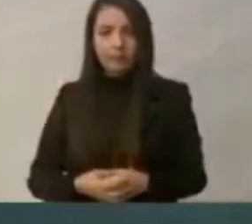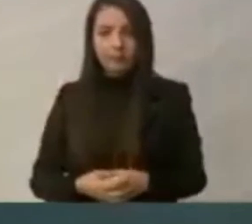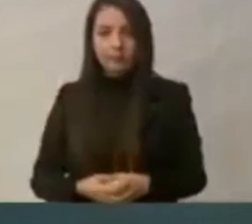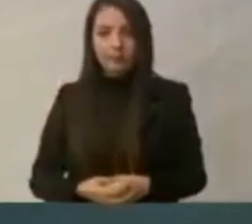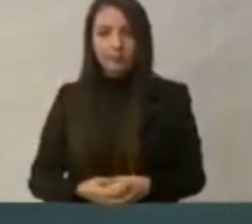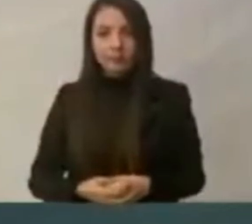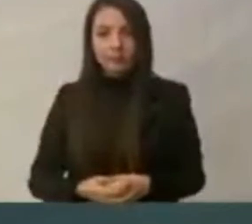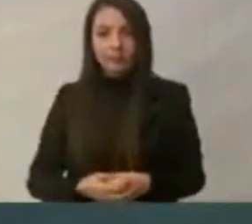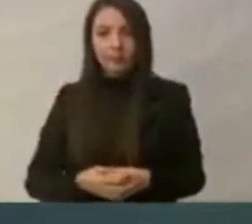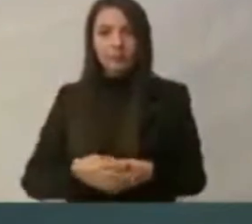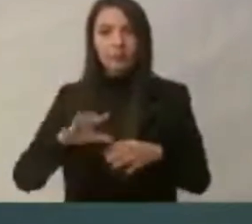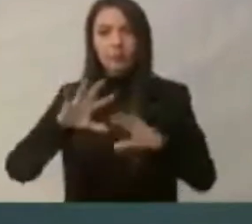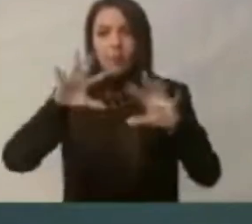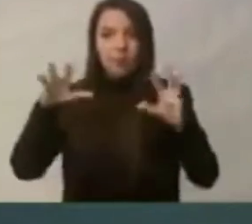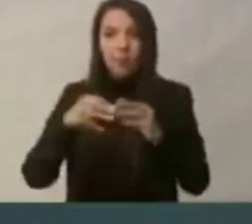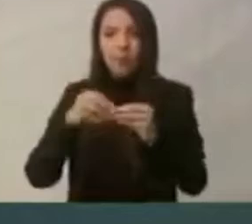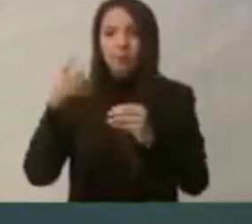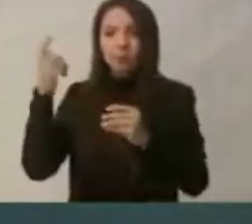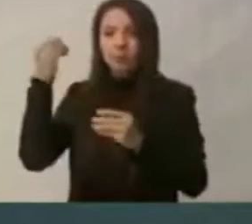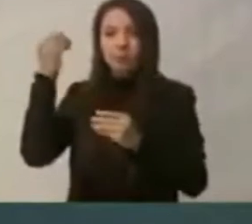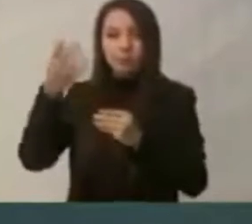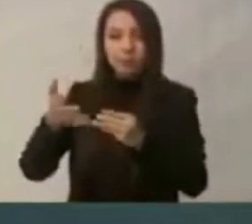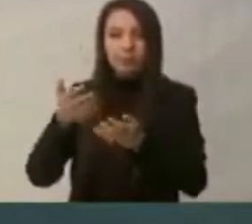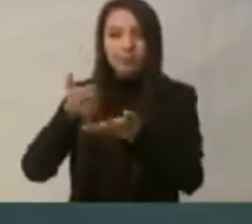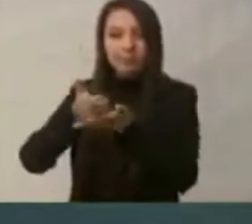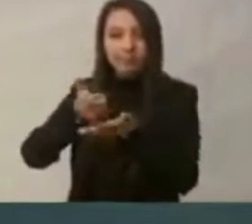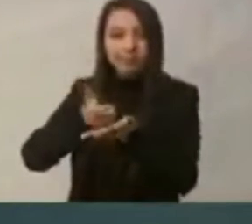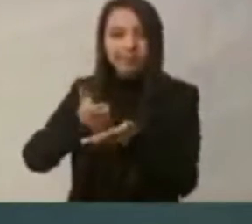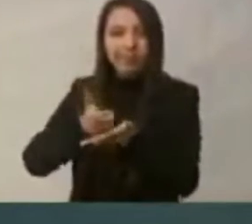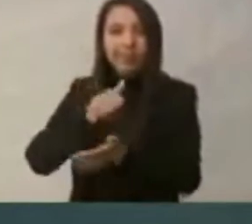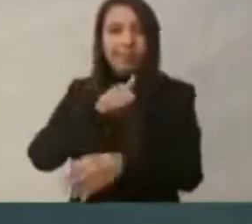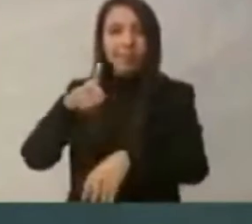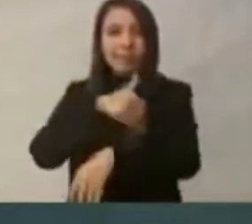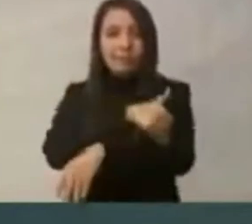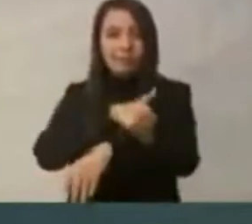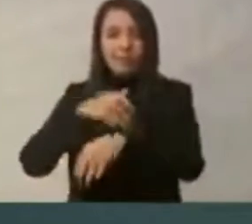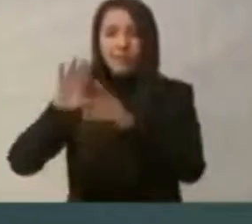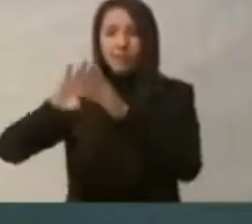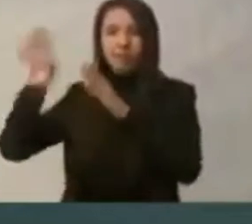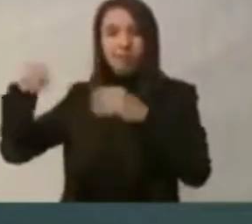de remesas con relación al año pasado,